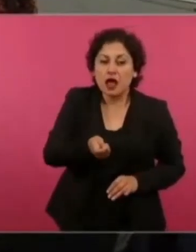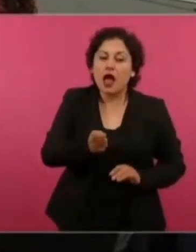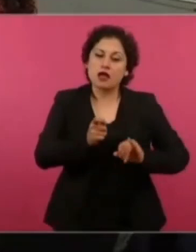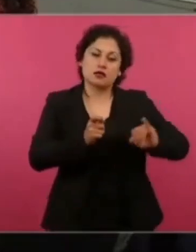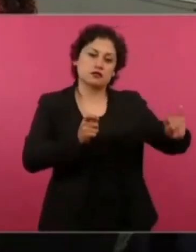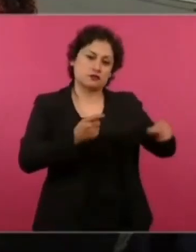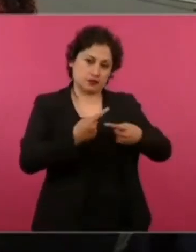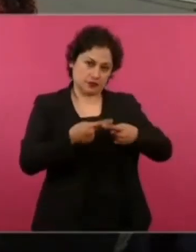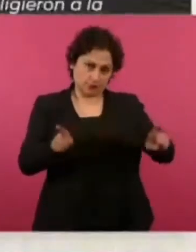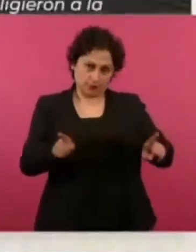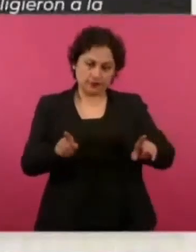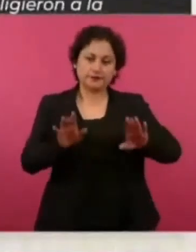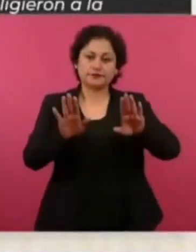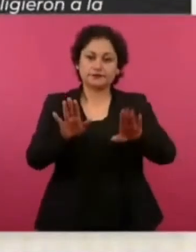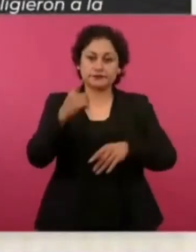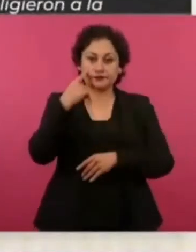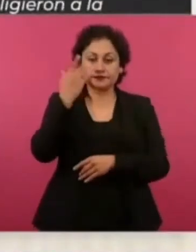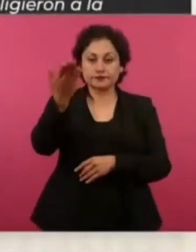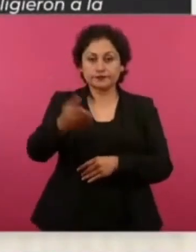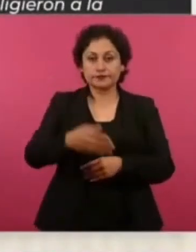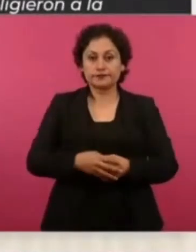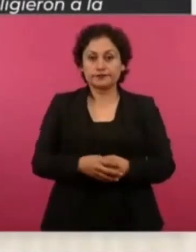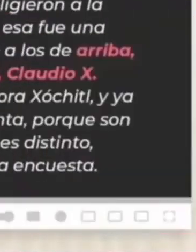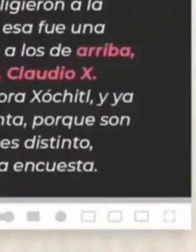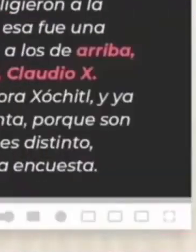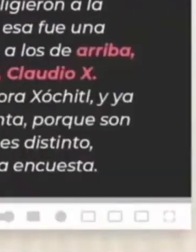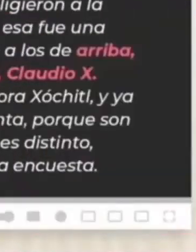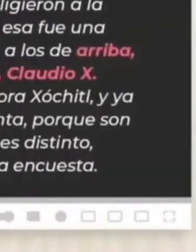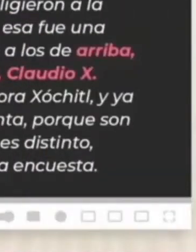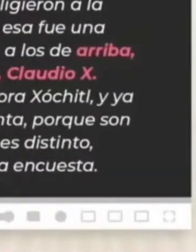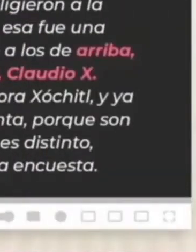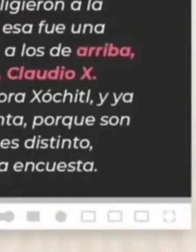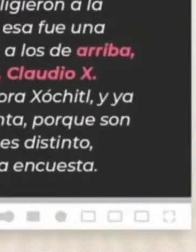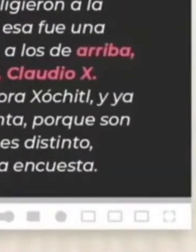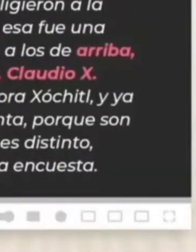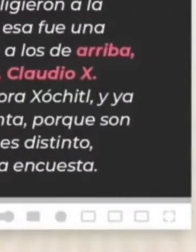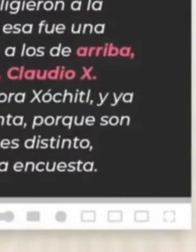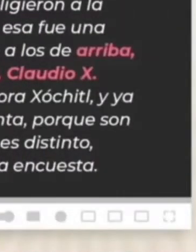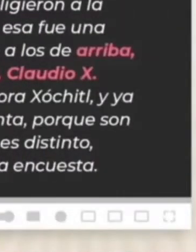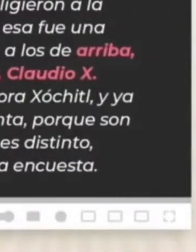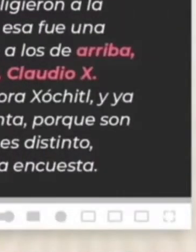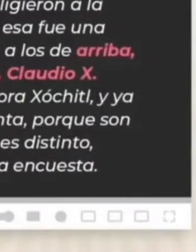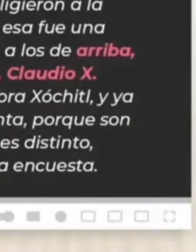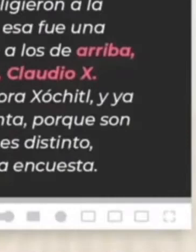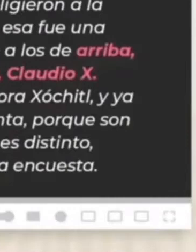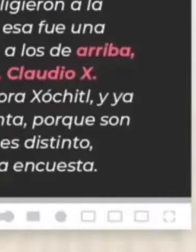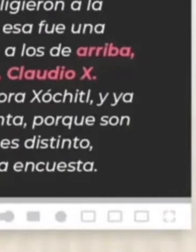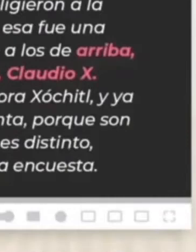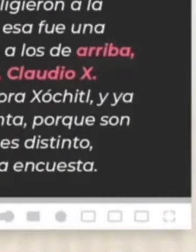Que ahí ya eligieron los de arriba. ¿Qué mentira es eso?